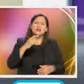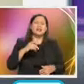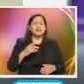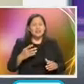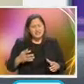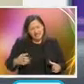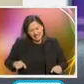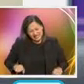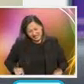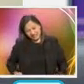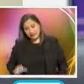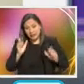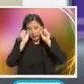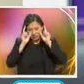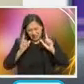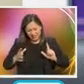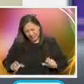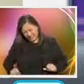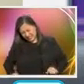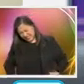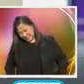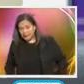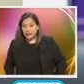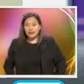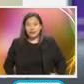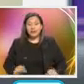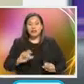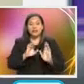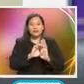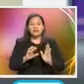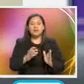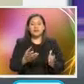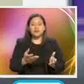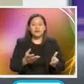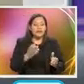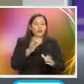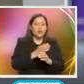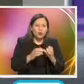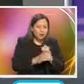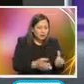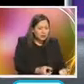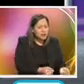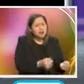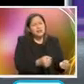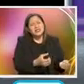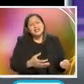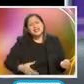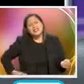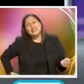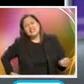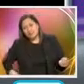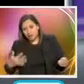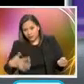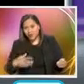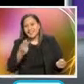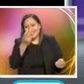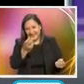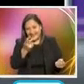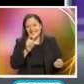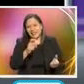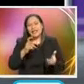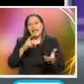para levantarse, cuando se presenta un cuadro agudo después de hacer un levantamiento de algún objeto pesado. Todo esto tiene que ver con que